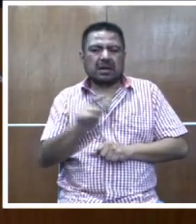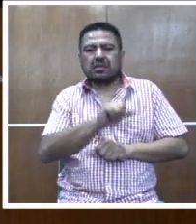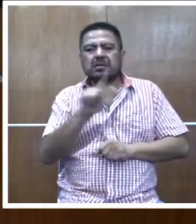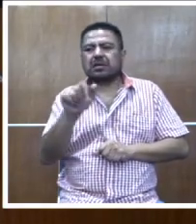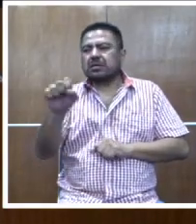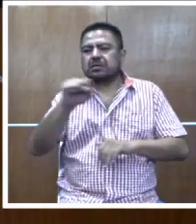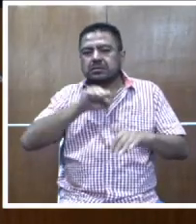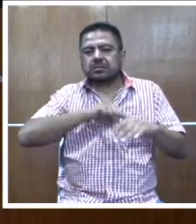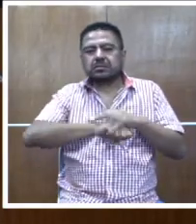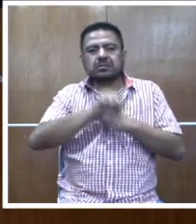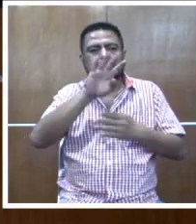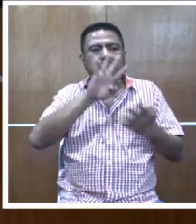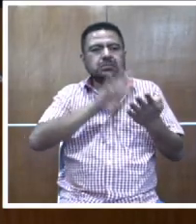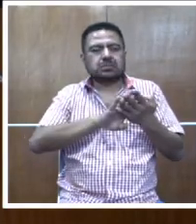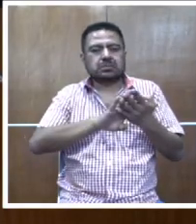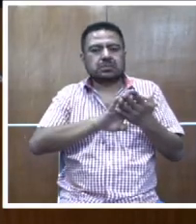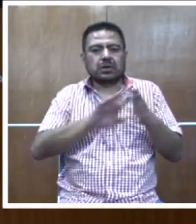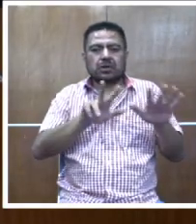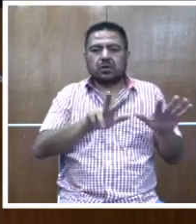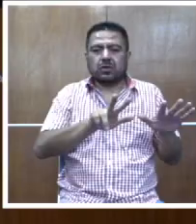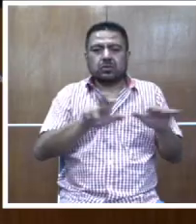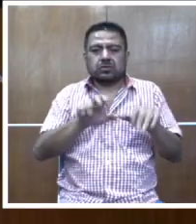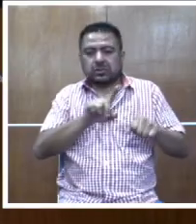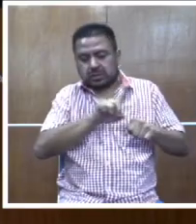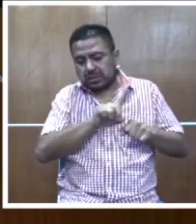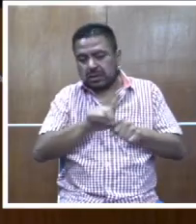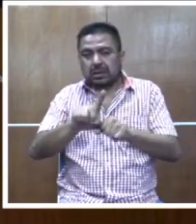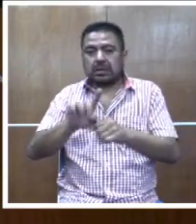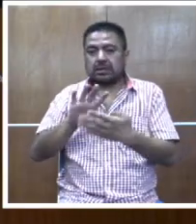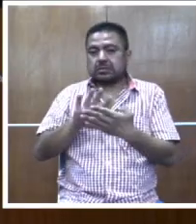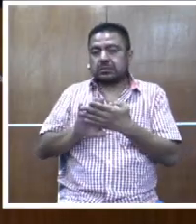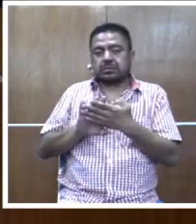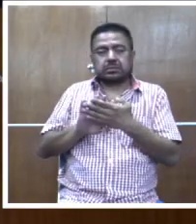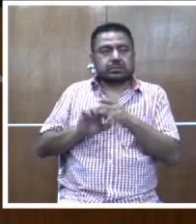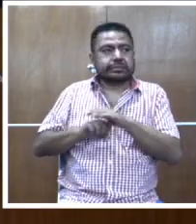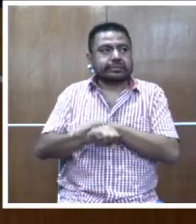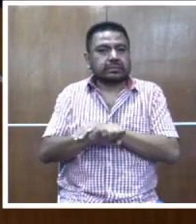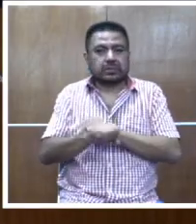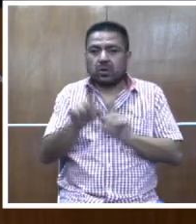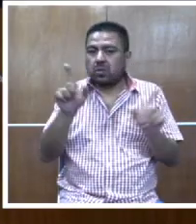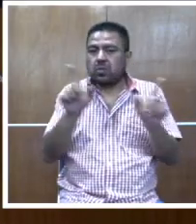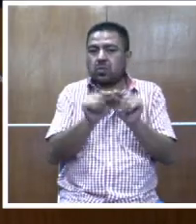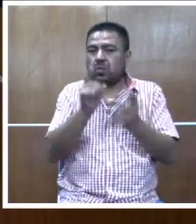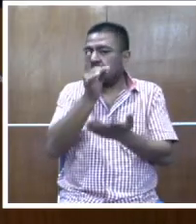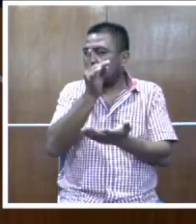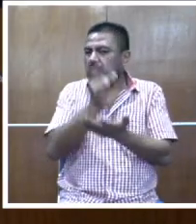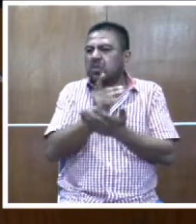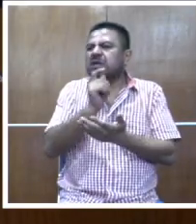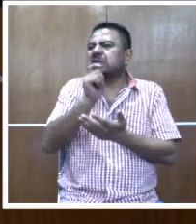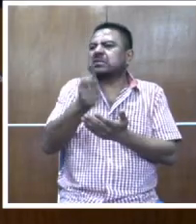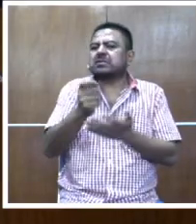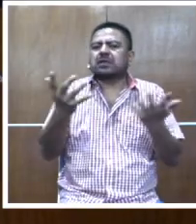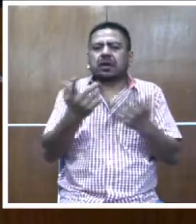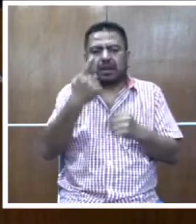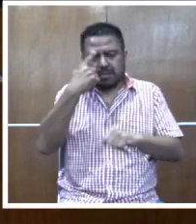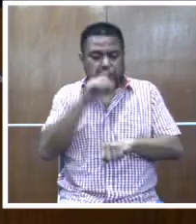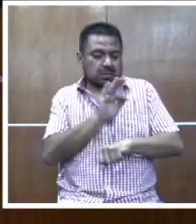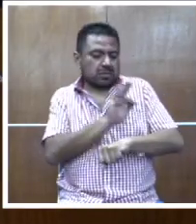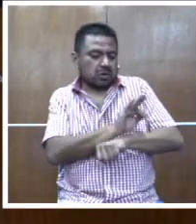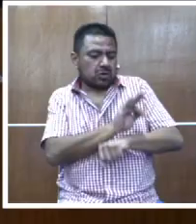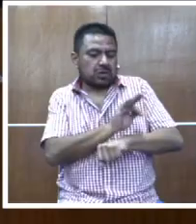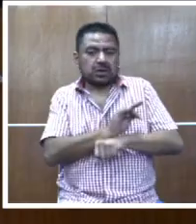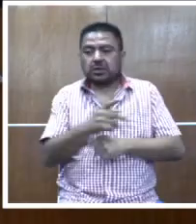estuvo casi 800 días en la cárcel. Y lo único que hizo fue proteger a